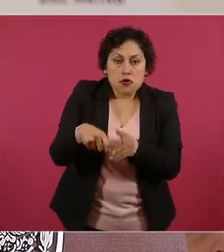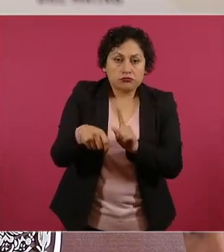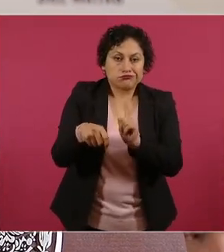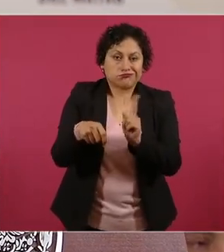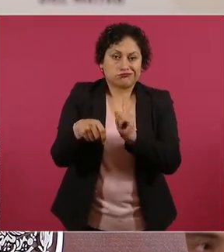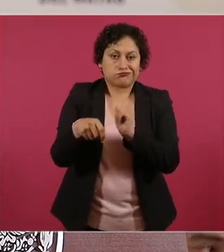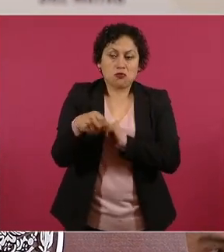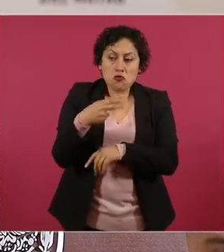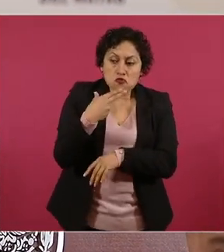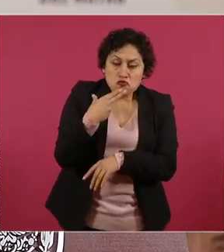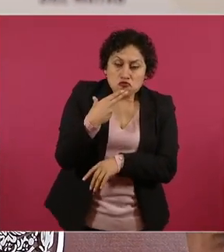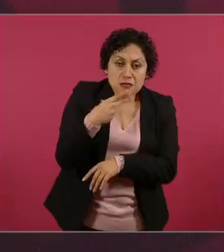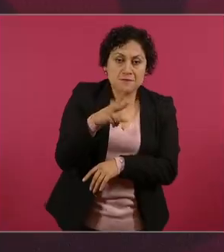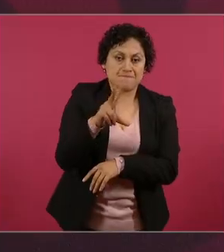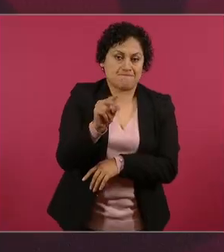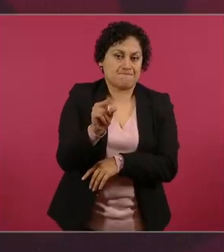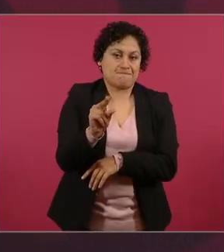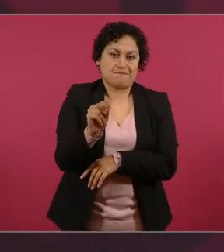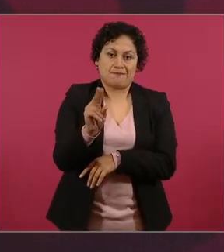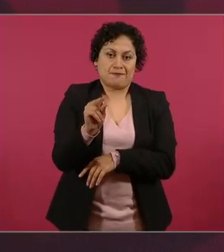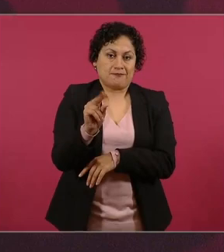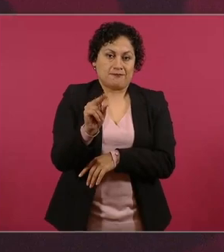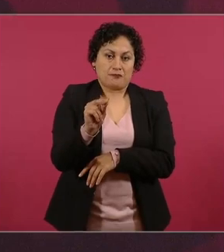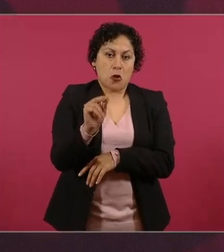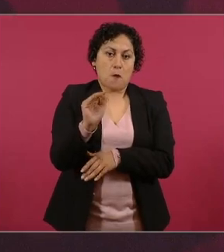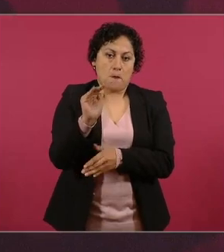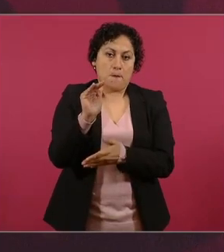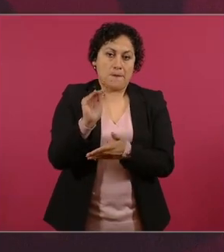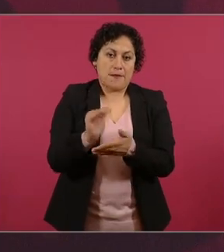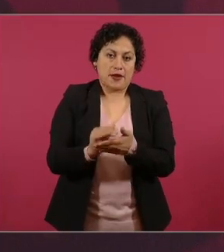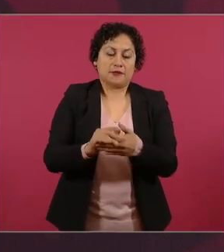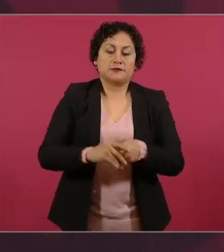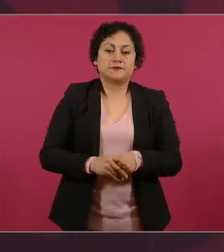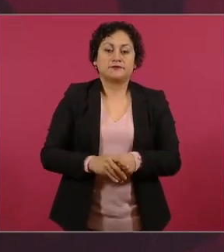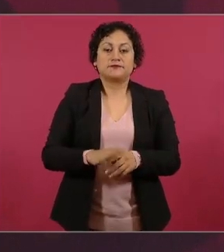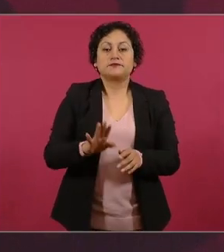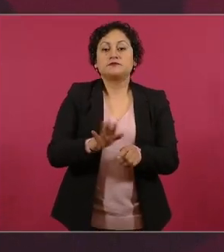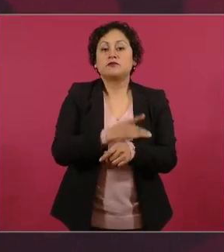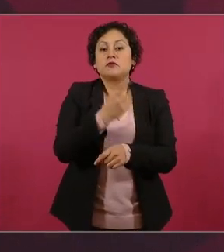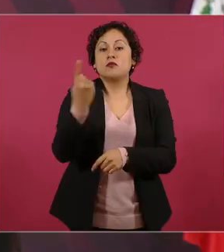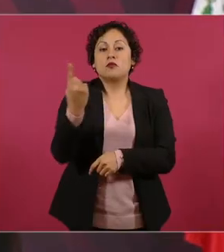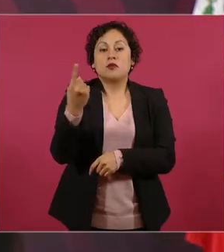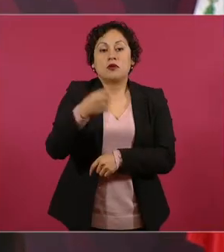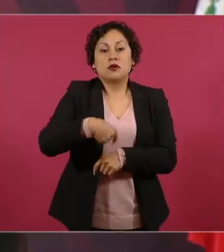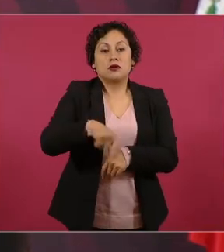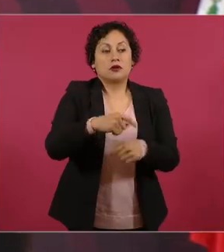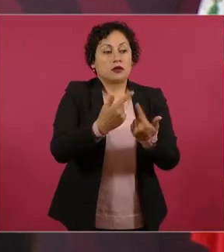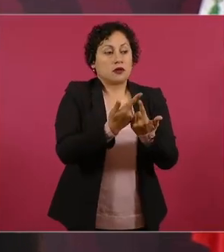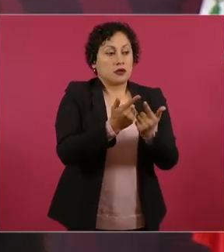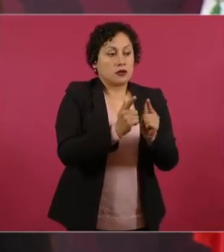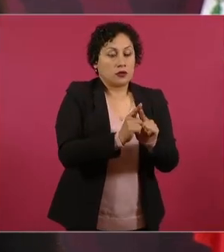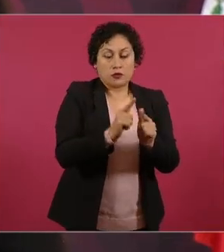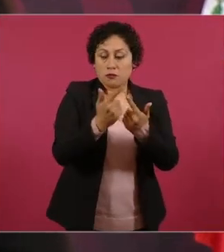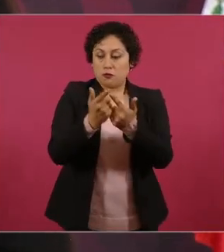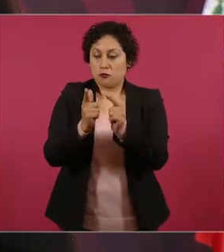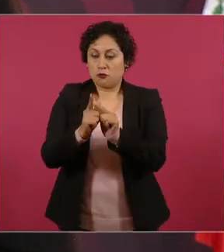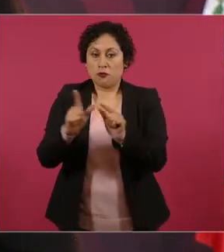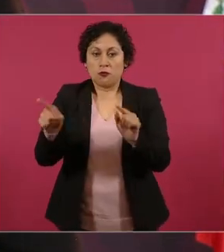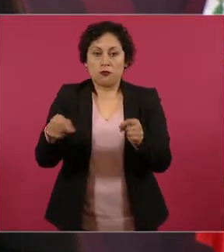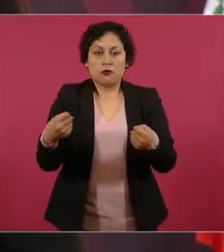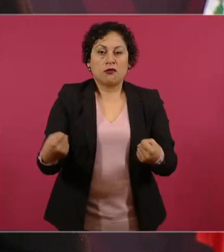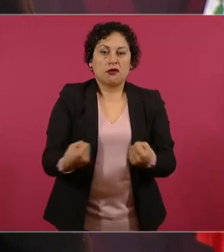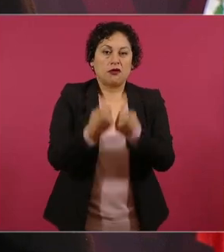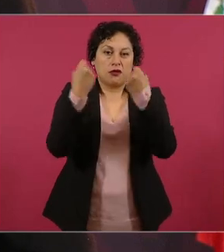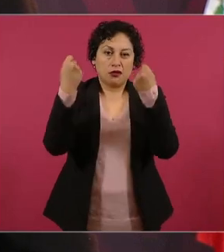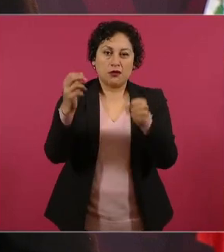Porque cuando hay consumo, hay pleitos entre las bandas por el mercado.